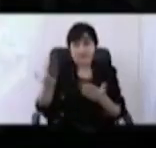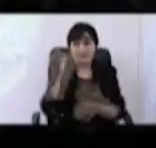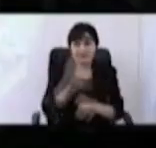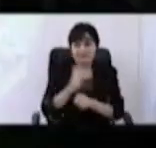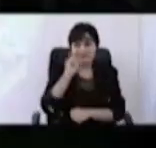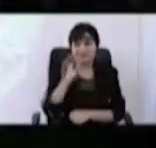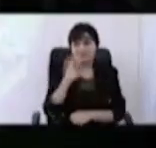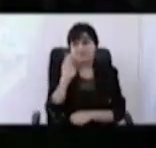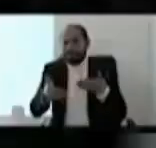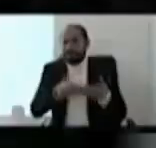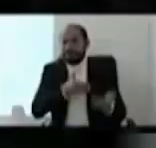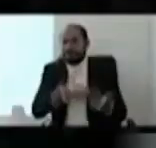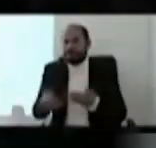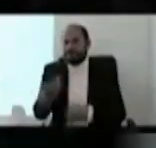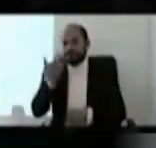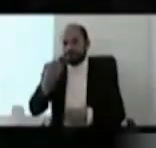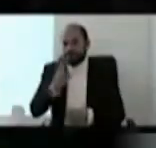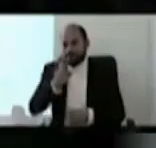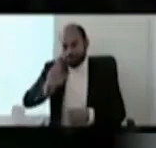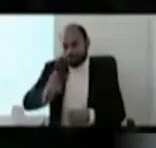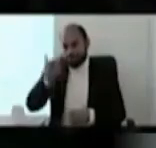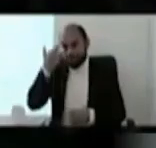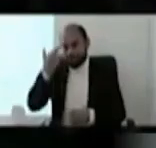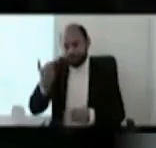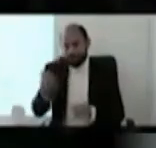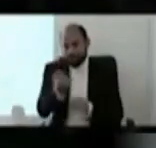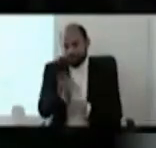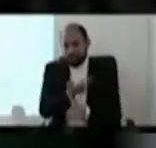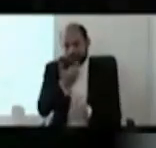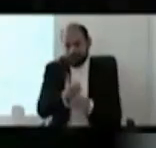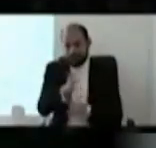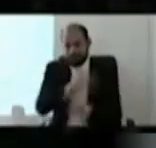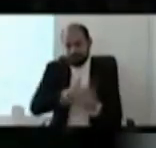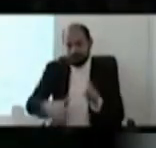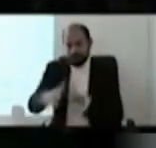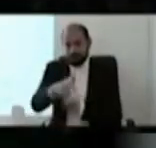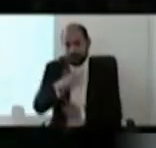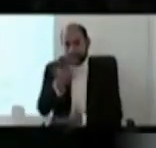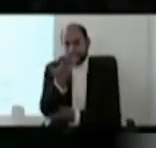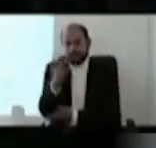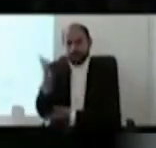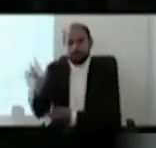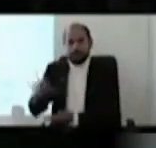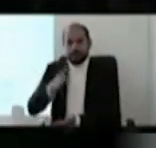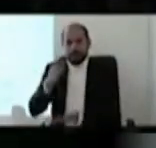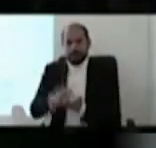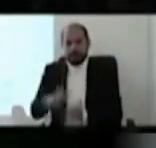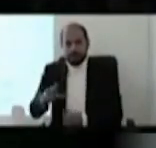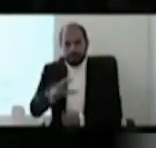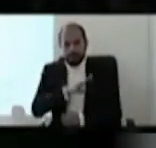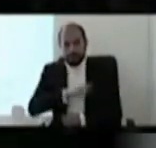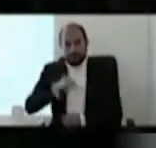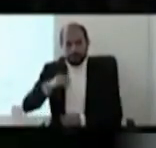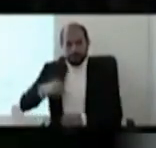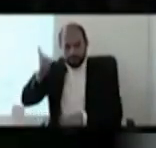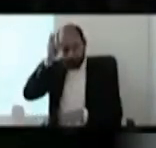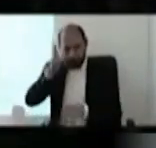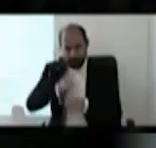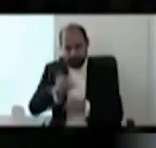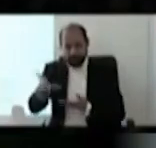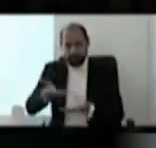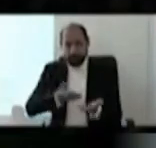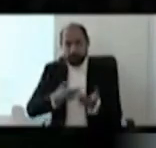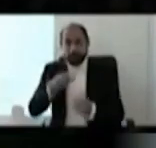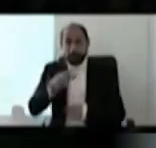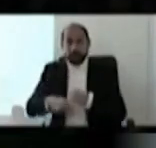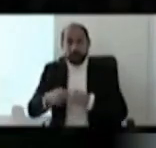poblanos. La Secretaría de Medio Ambiente del Gobierno del Estado de Puebla es la única que cuenta con una dirección de gestión del